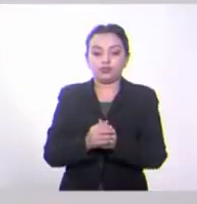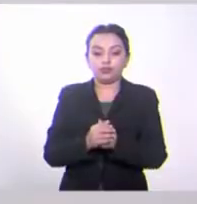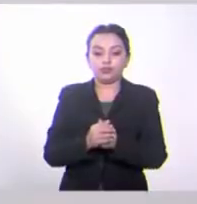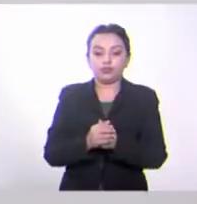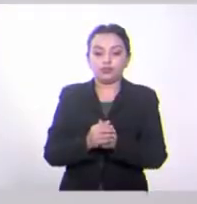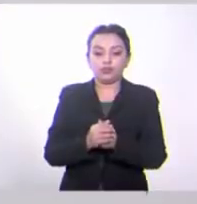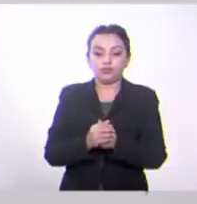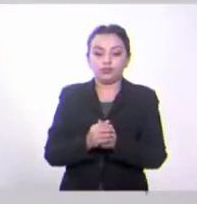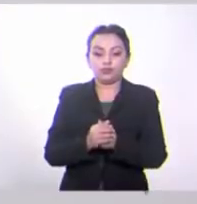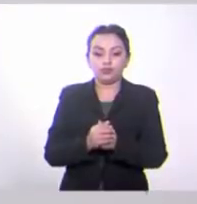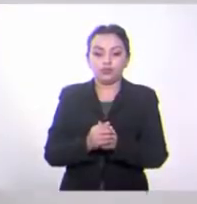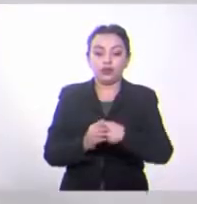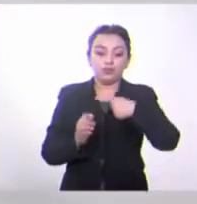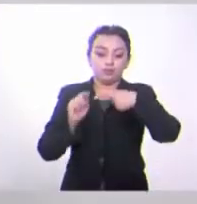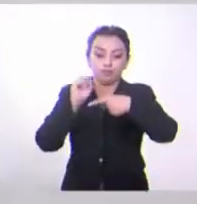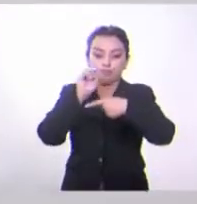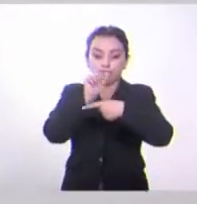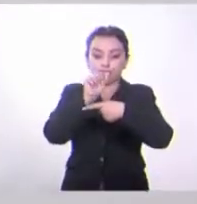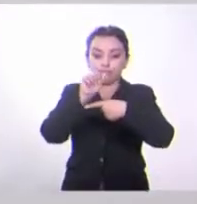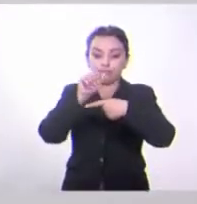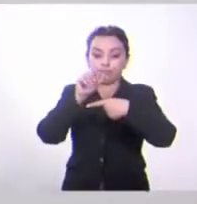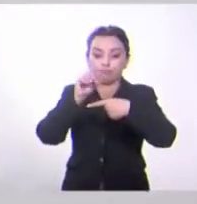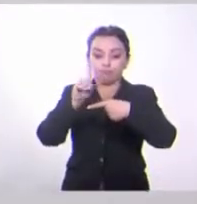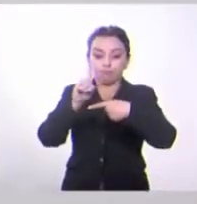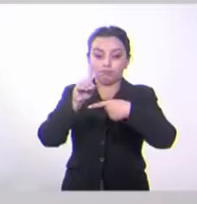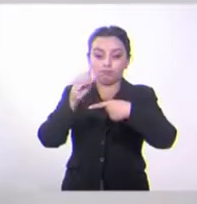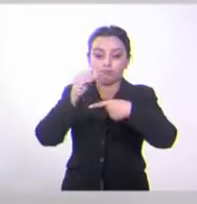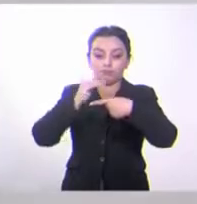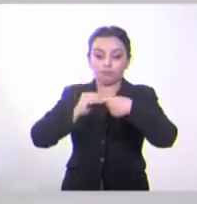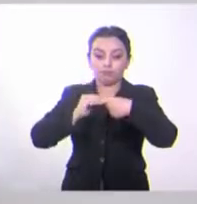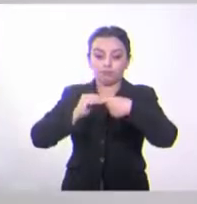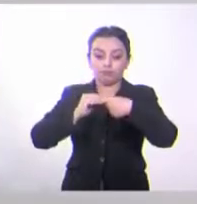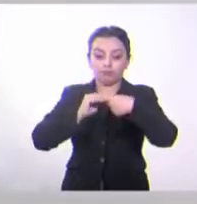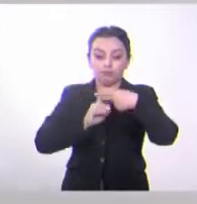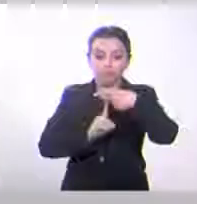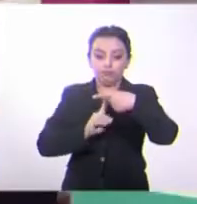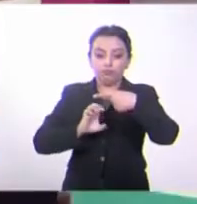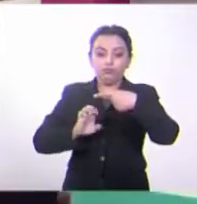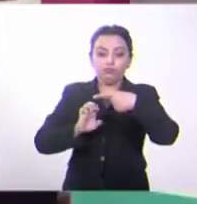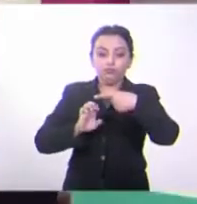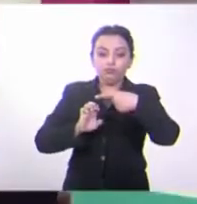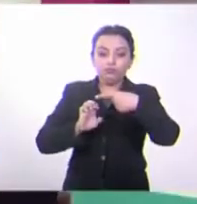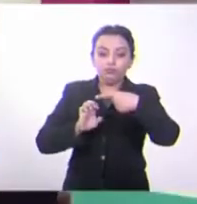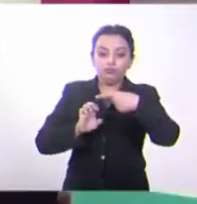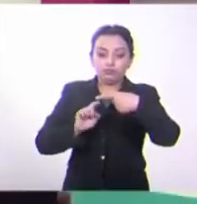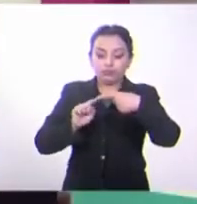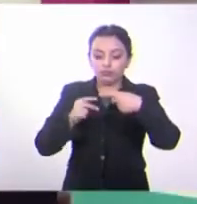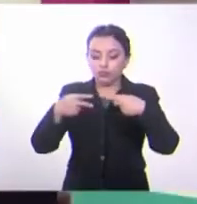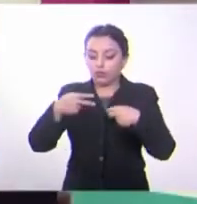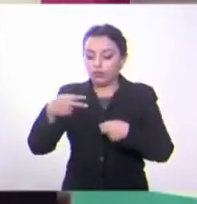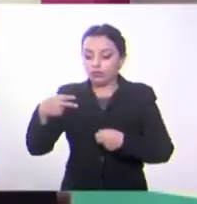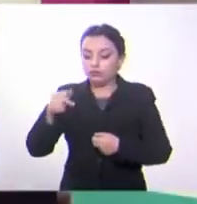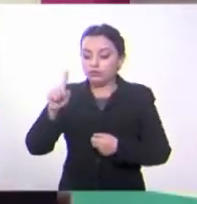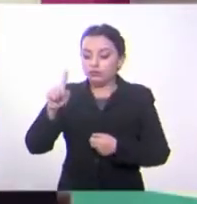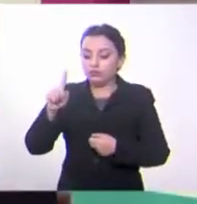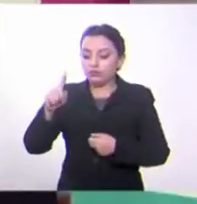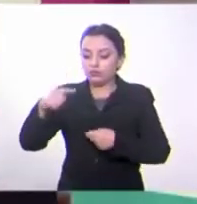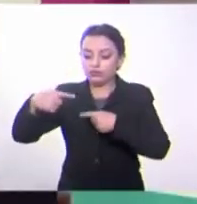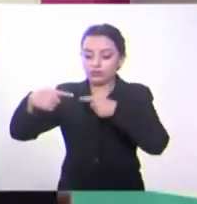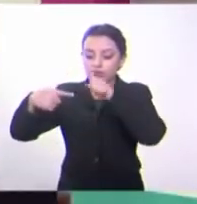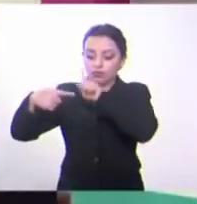sobre DE y eso es igual a 1/2. A 1/2. En efecto, la razón es